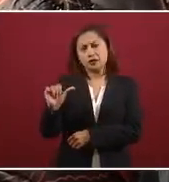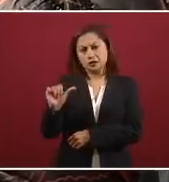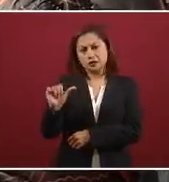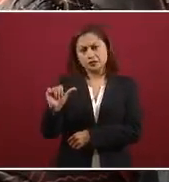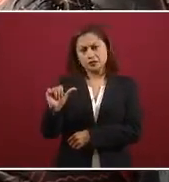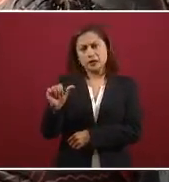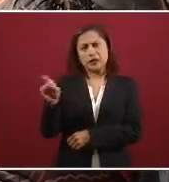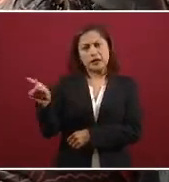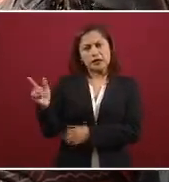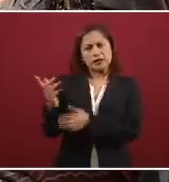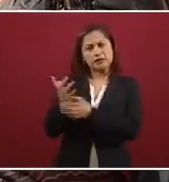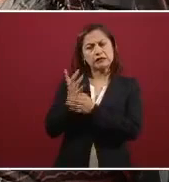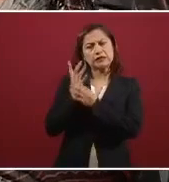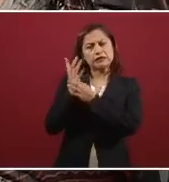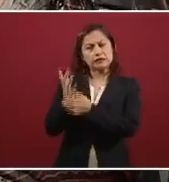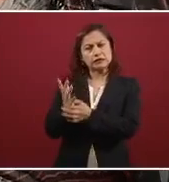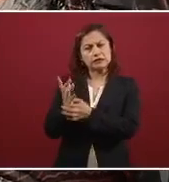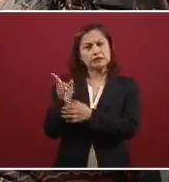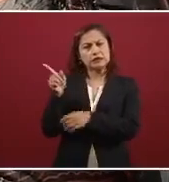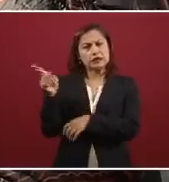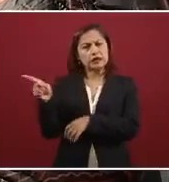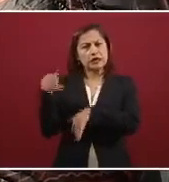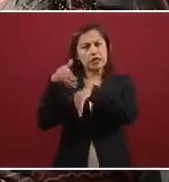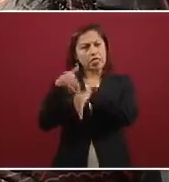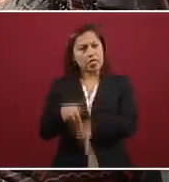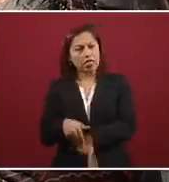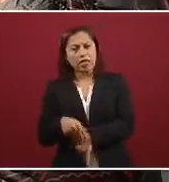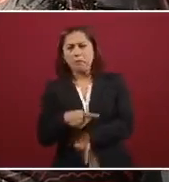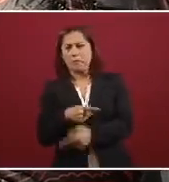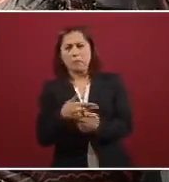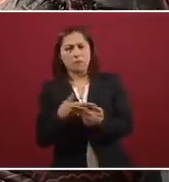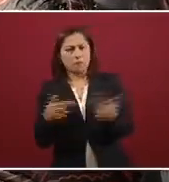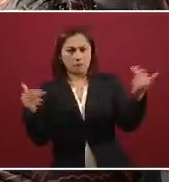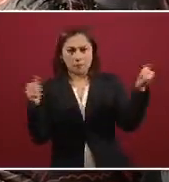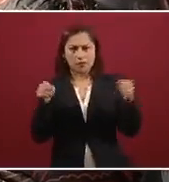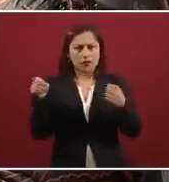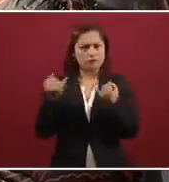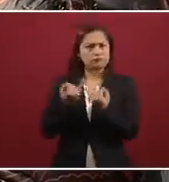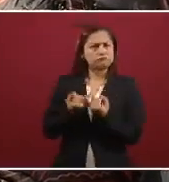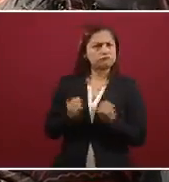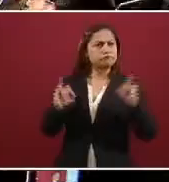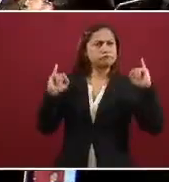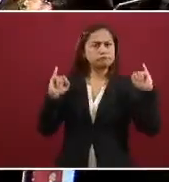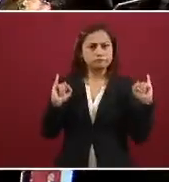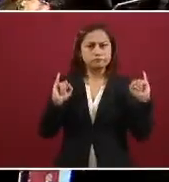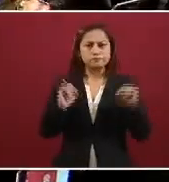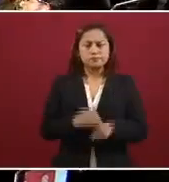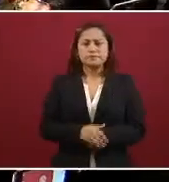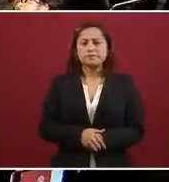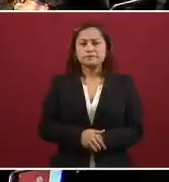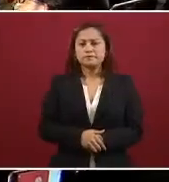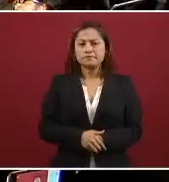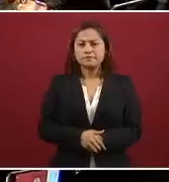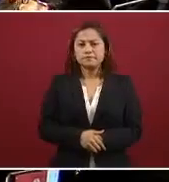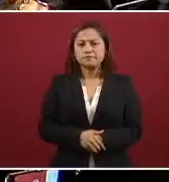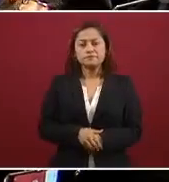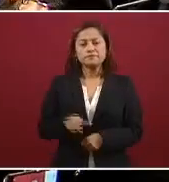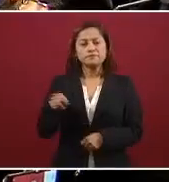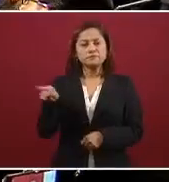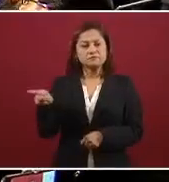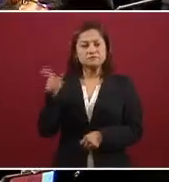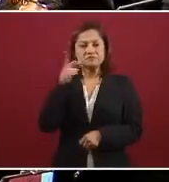él no es dedo chiquito de nadie, que actúa de manera independiente y que pues Bueno, o sea, que él no va a